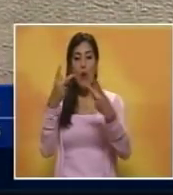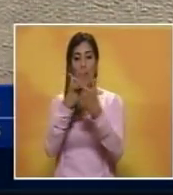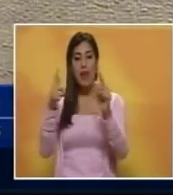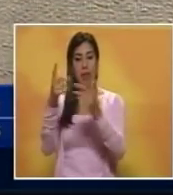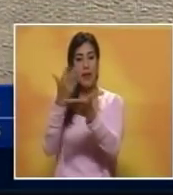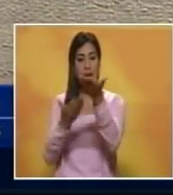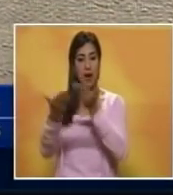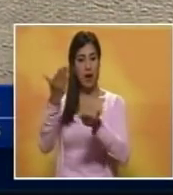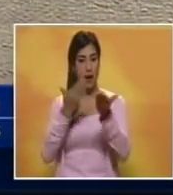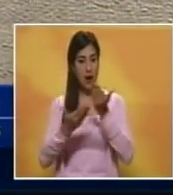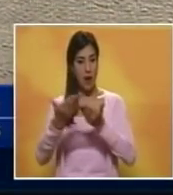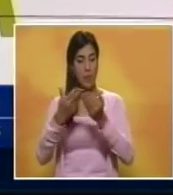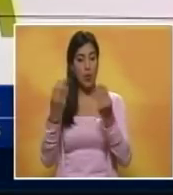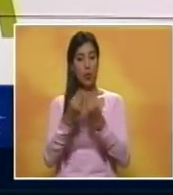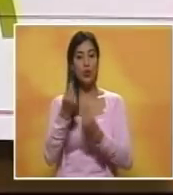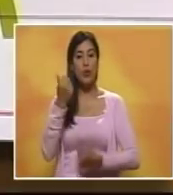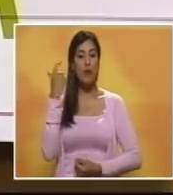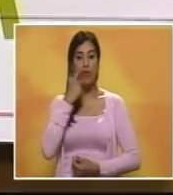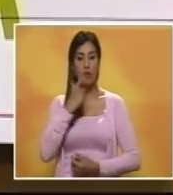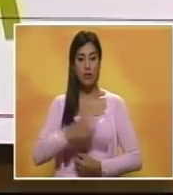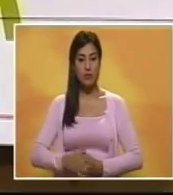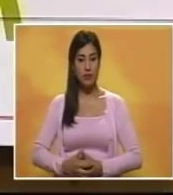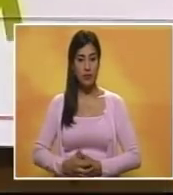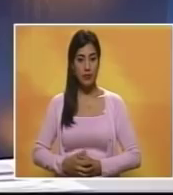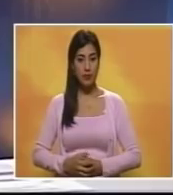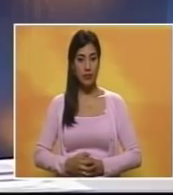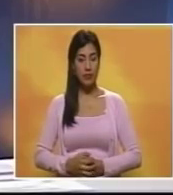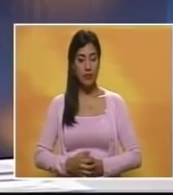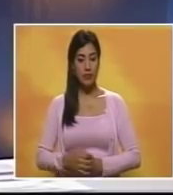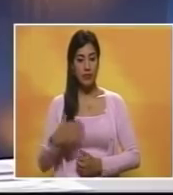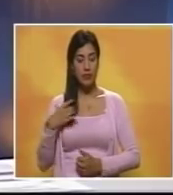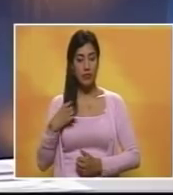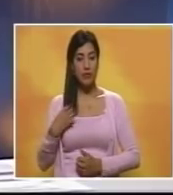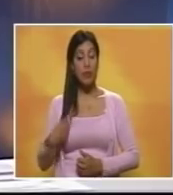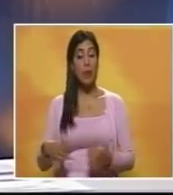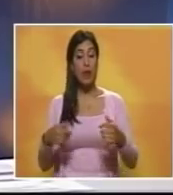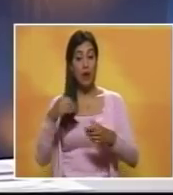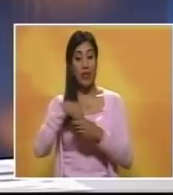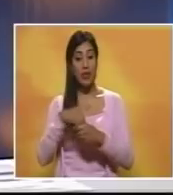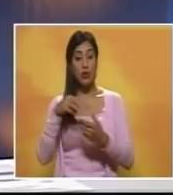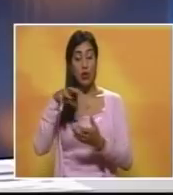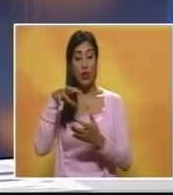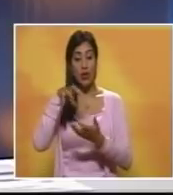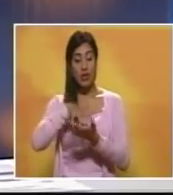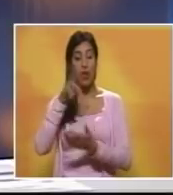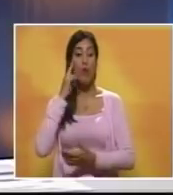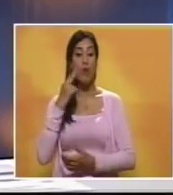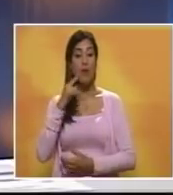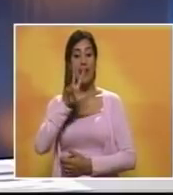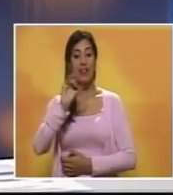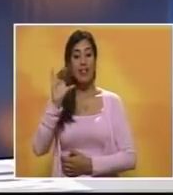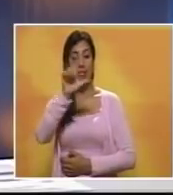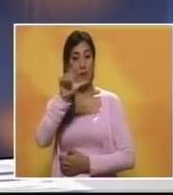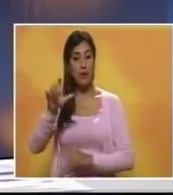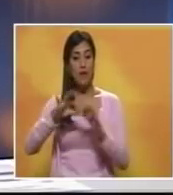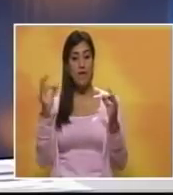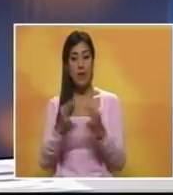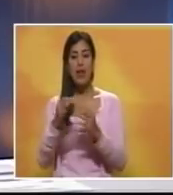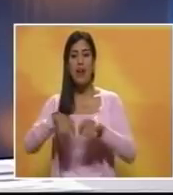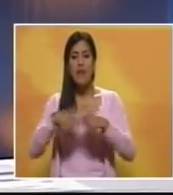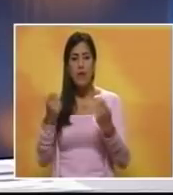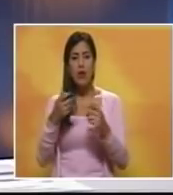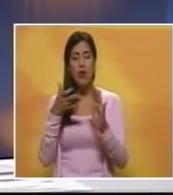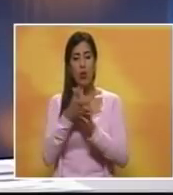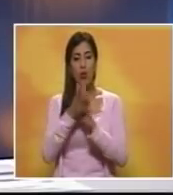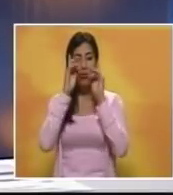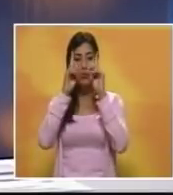libre convertibilidad con el bolívar soberano. En el estado Bolívar, más de 300 familias están afectadas por fallas en el